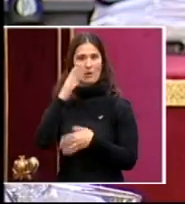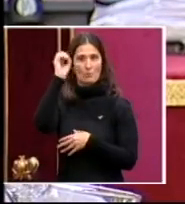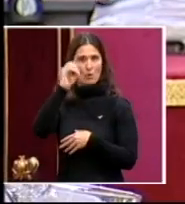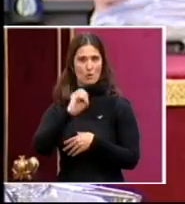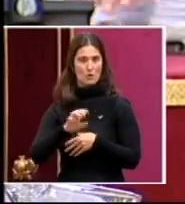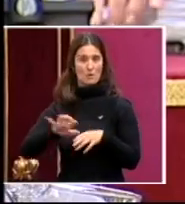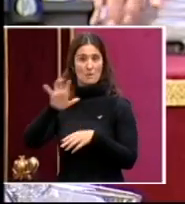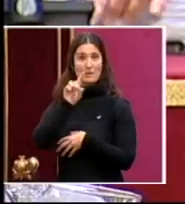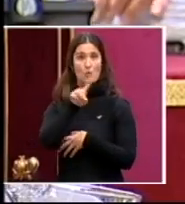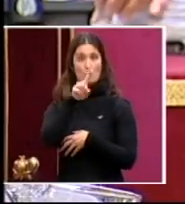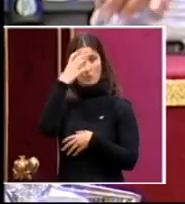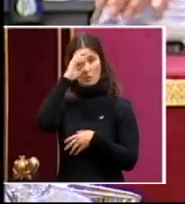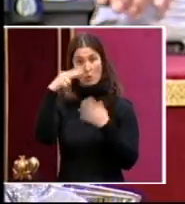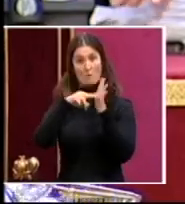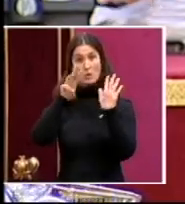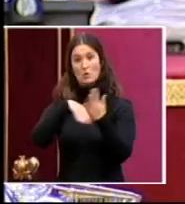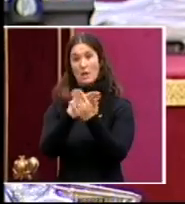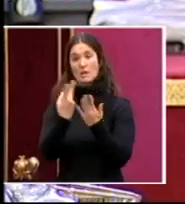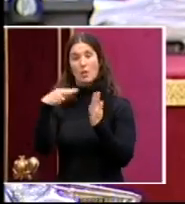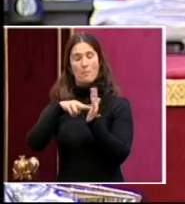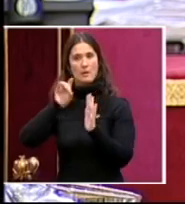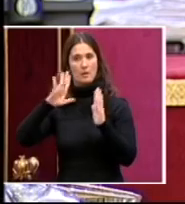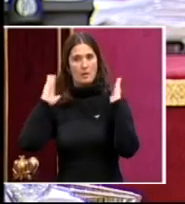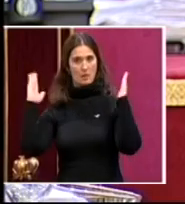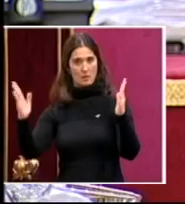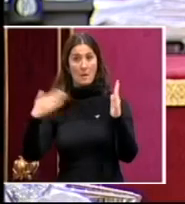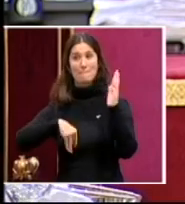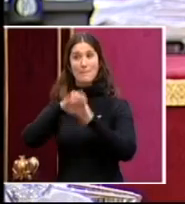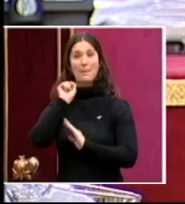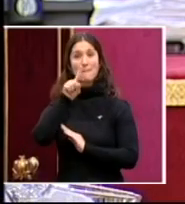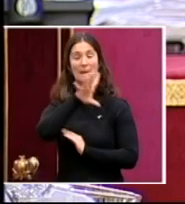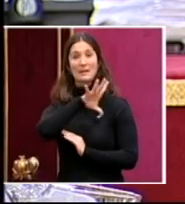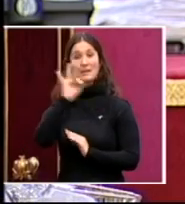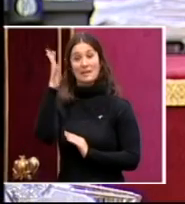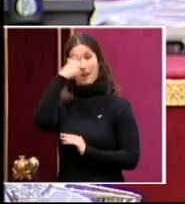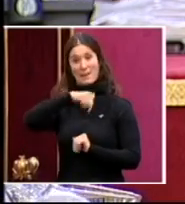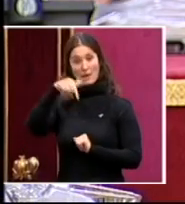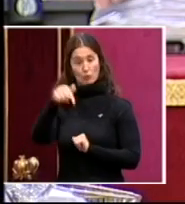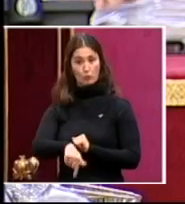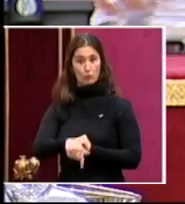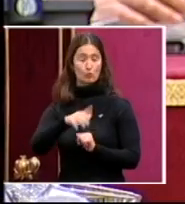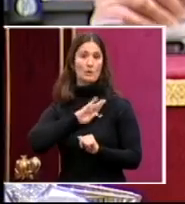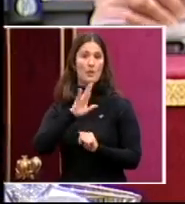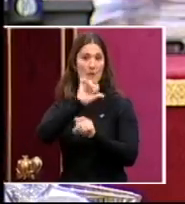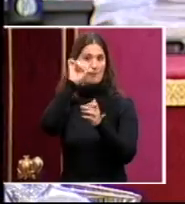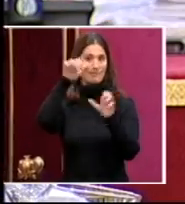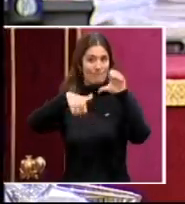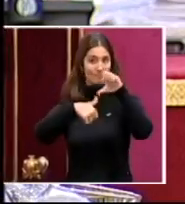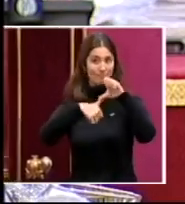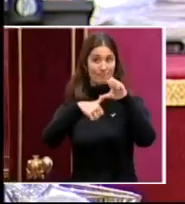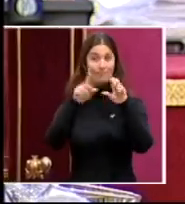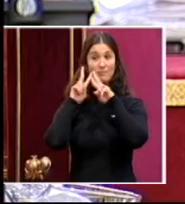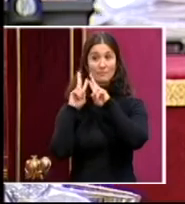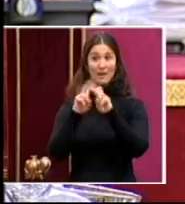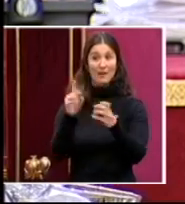2008 y el 31 de diciembre de 2015, siendo más de 1.500 en América del Sur y Central. Además, el